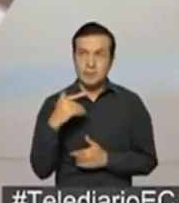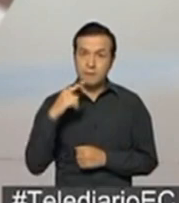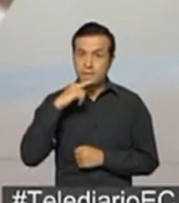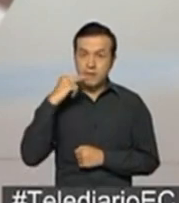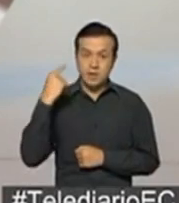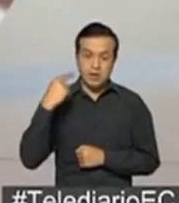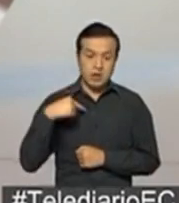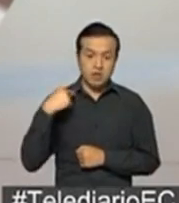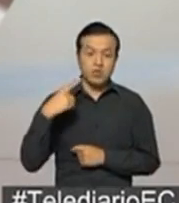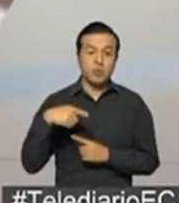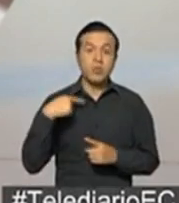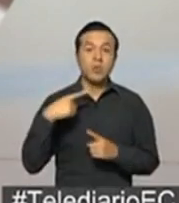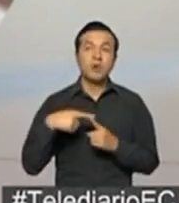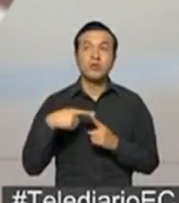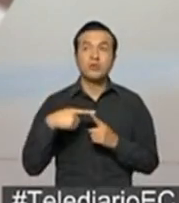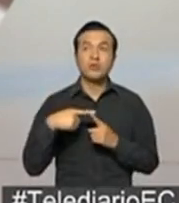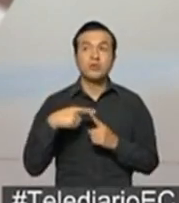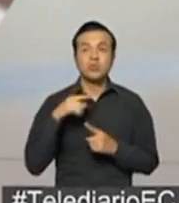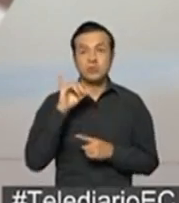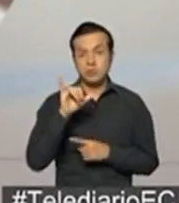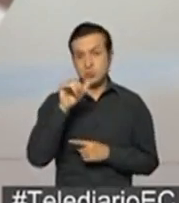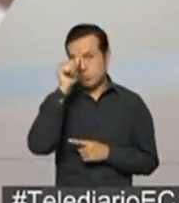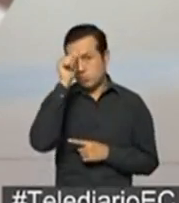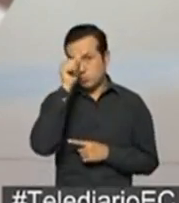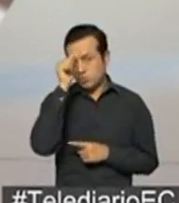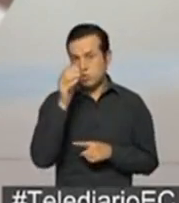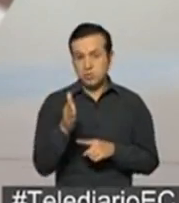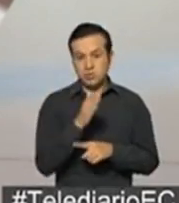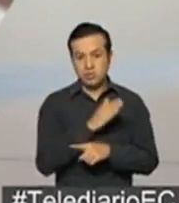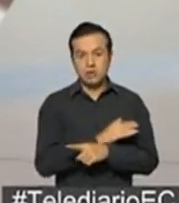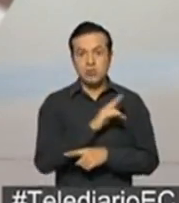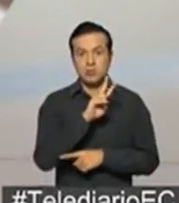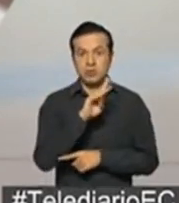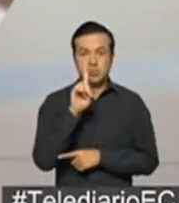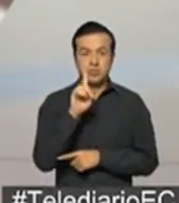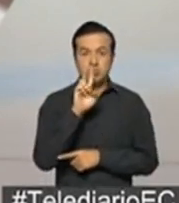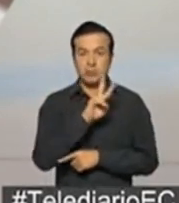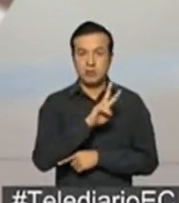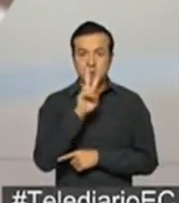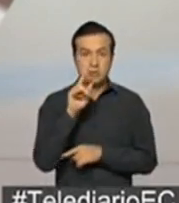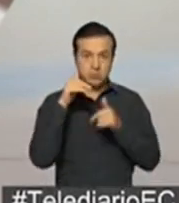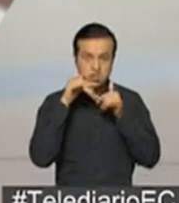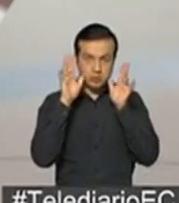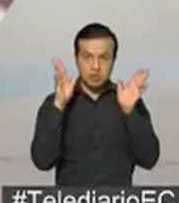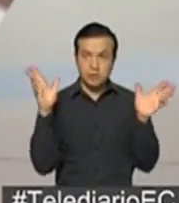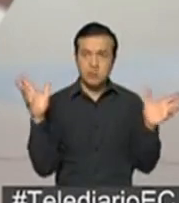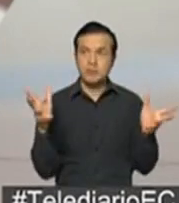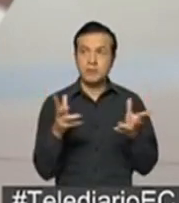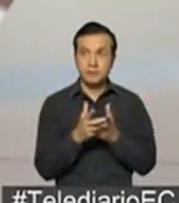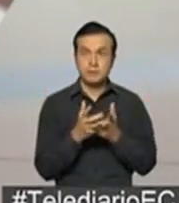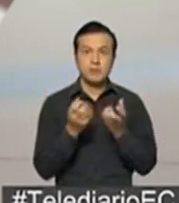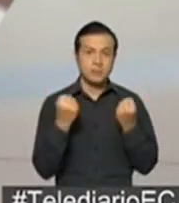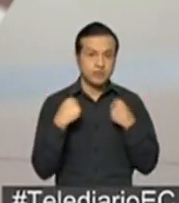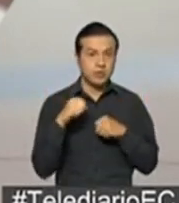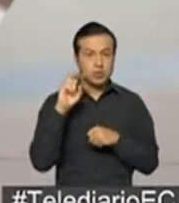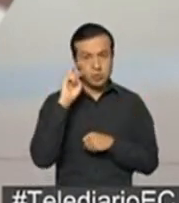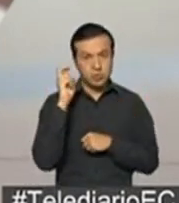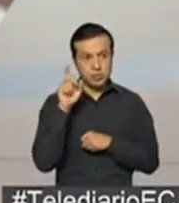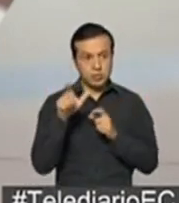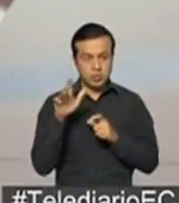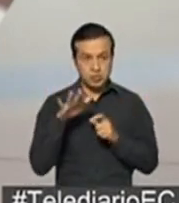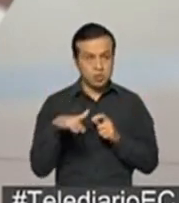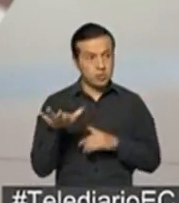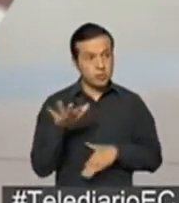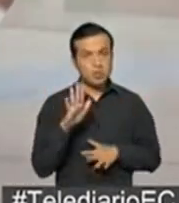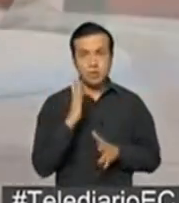feria el sábado y domingo anterior, el 21 y el 22 de diciembre, donde trajimos operadores de turismo que